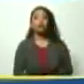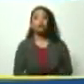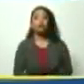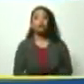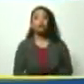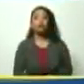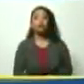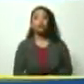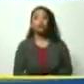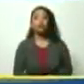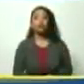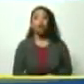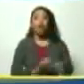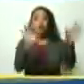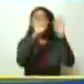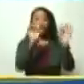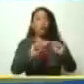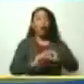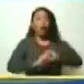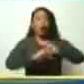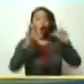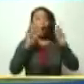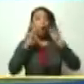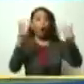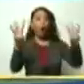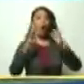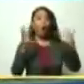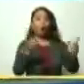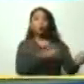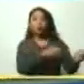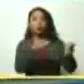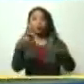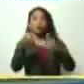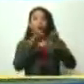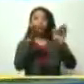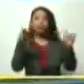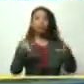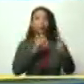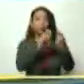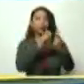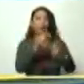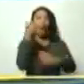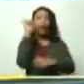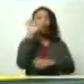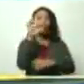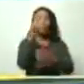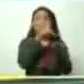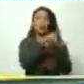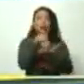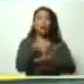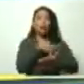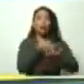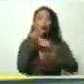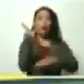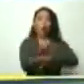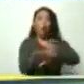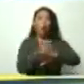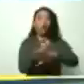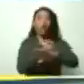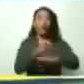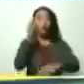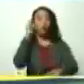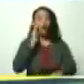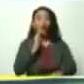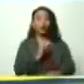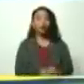que de manera espectacular llevaron a esa mesa de diálogo donde había tres miembros del gobierno bolivariano